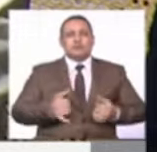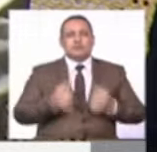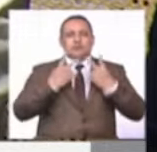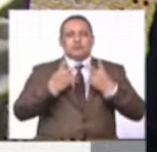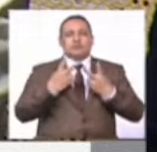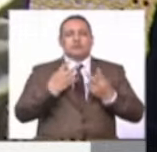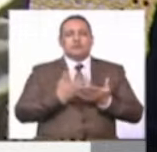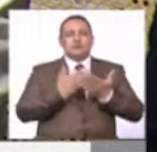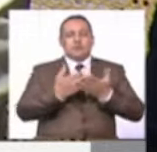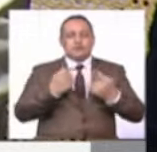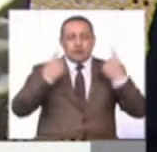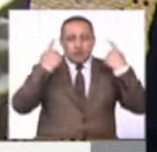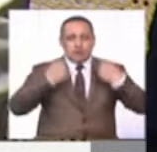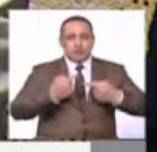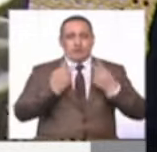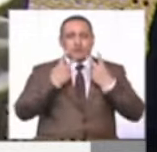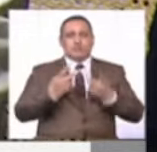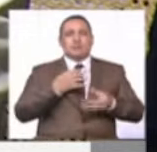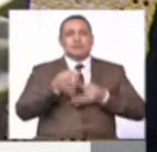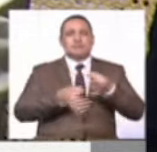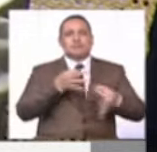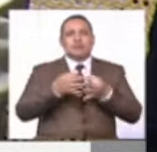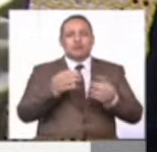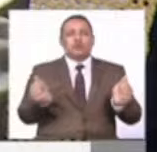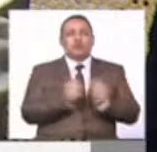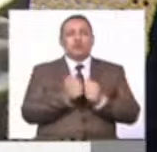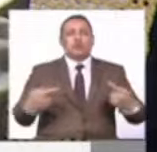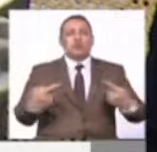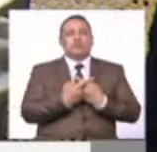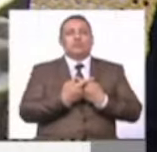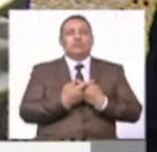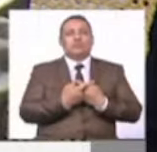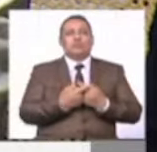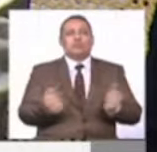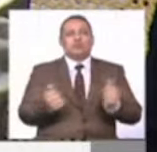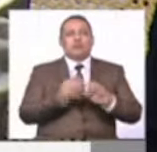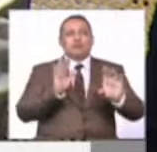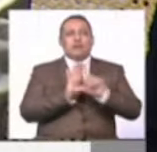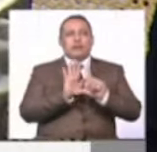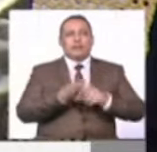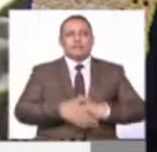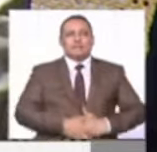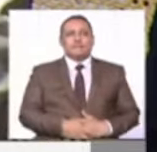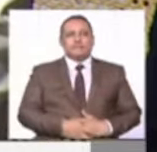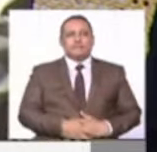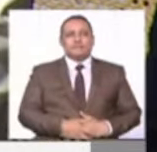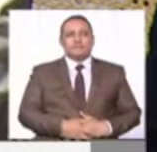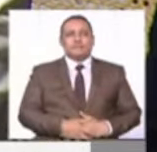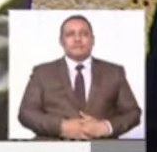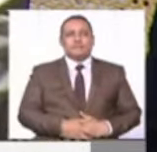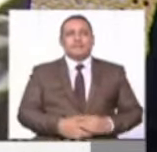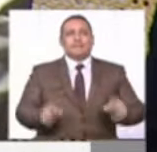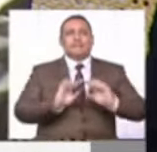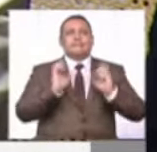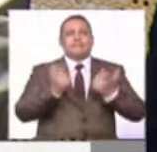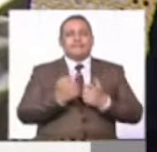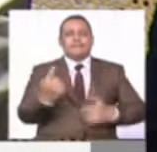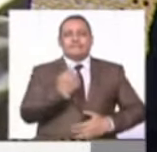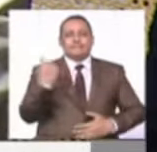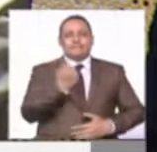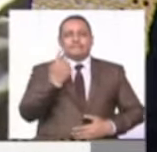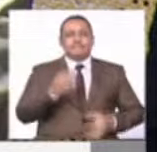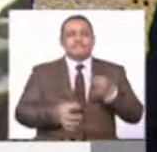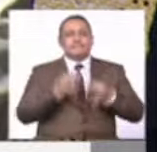concluir que se ha configurado una infracción constitucional la junta Nacional de